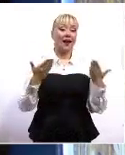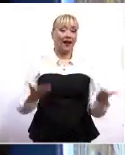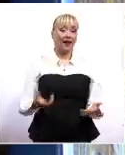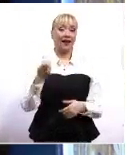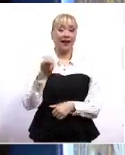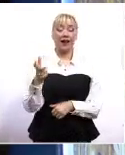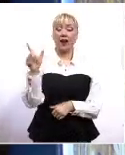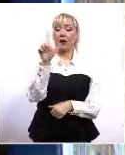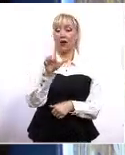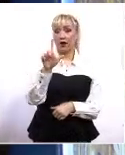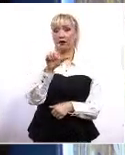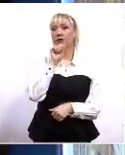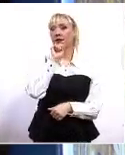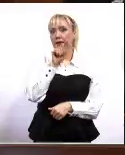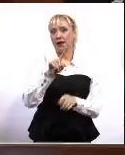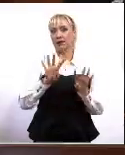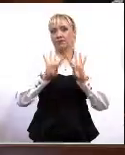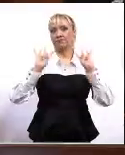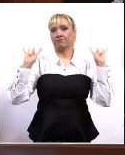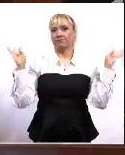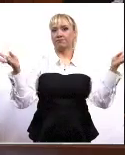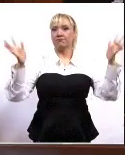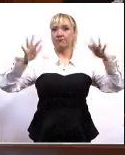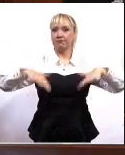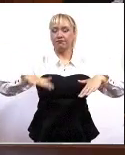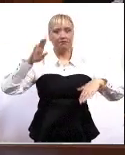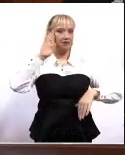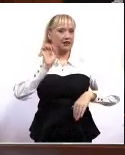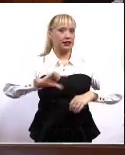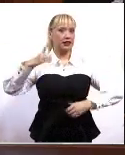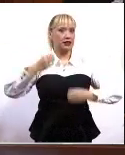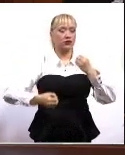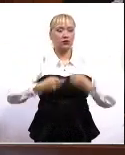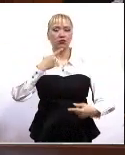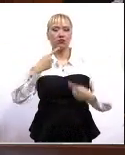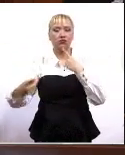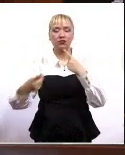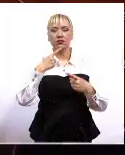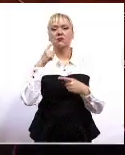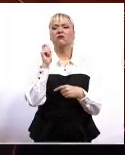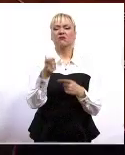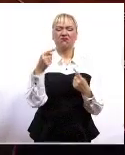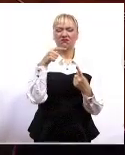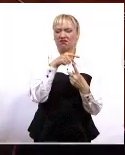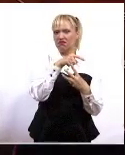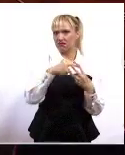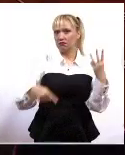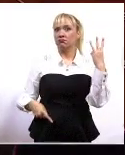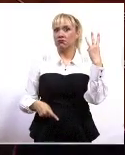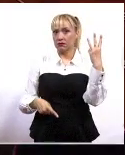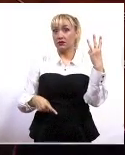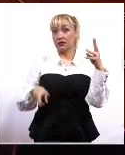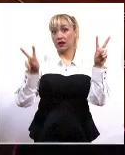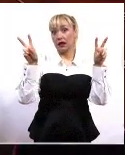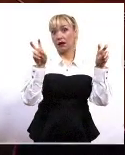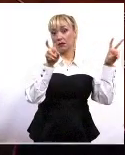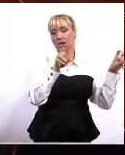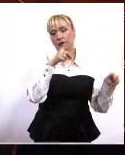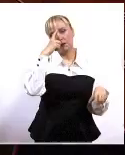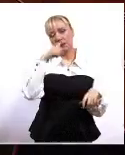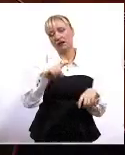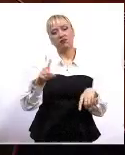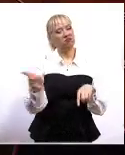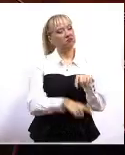lunes no se pierda por esta señal la sesión del Pleno de Ministras y Ministros. En esta ocasión tienen agendados 3 asuntos en los que se piden